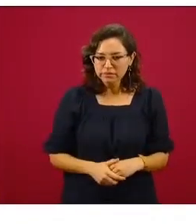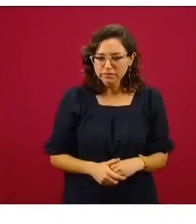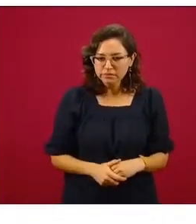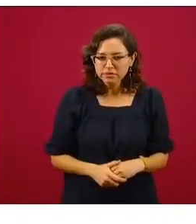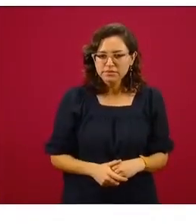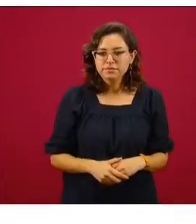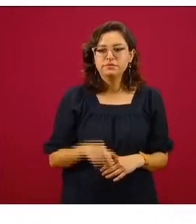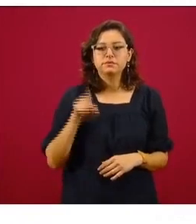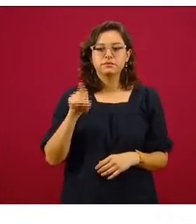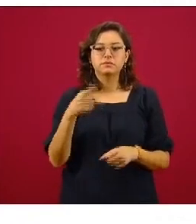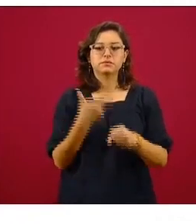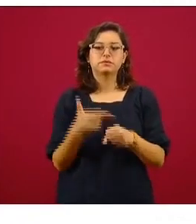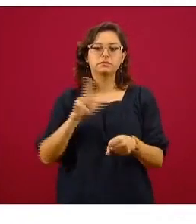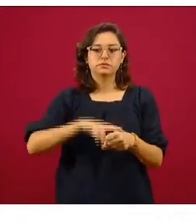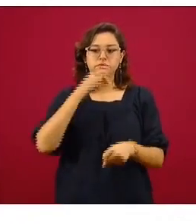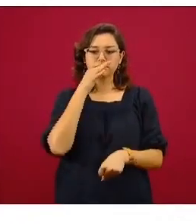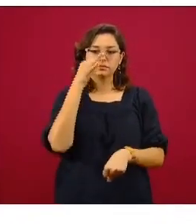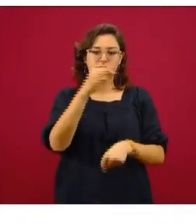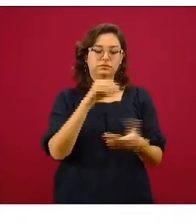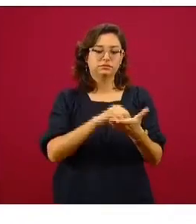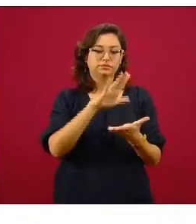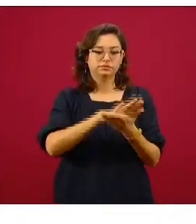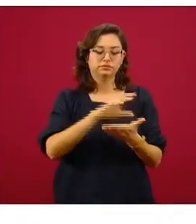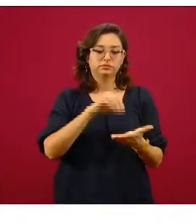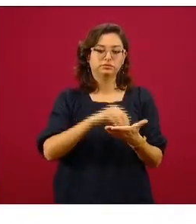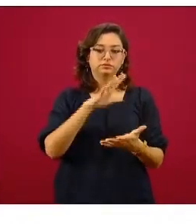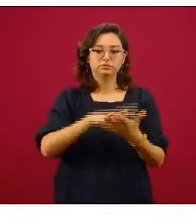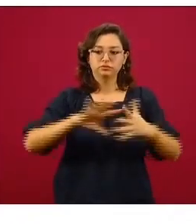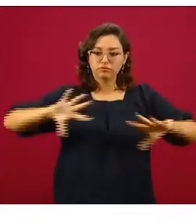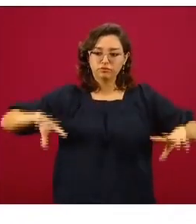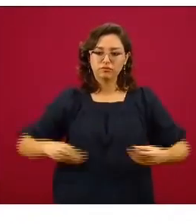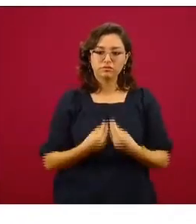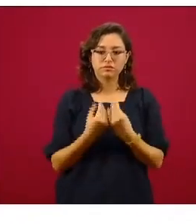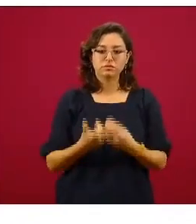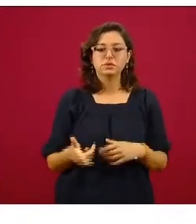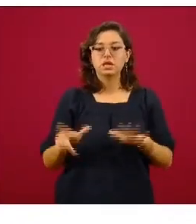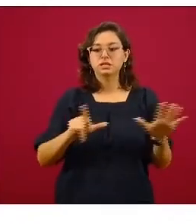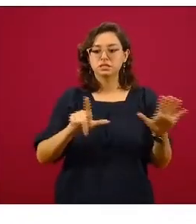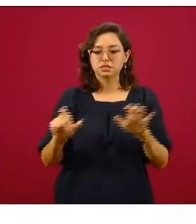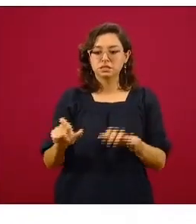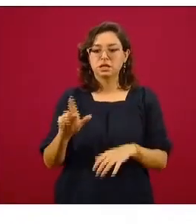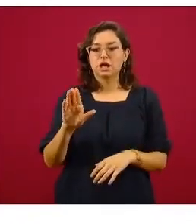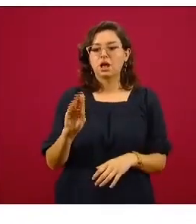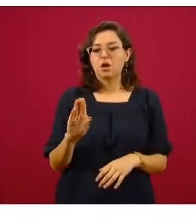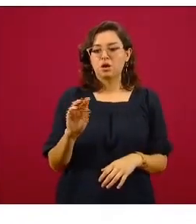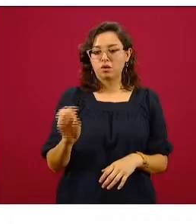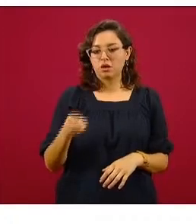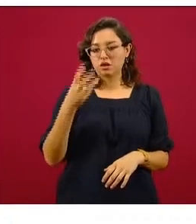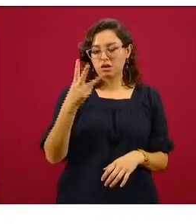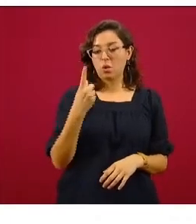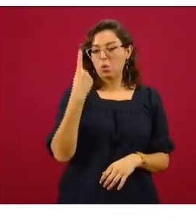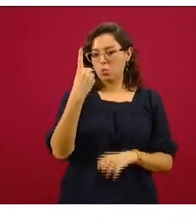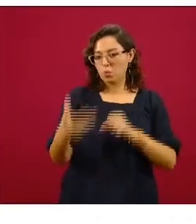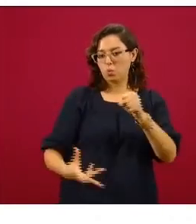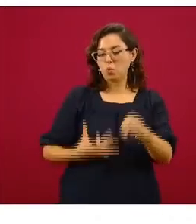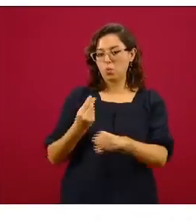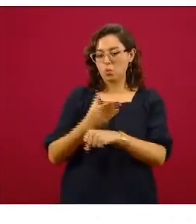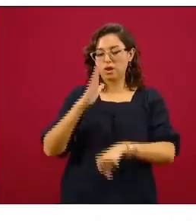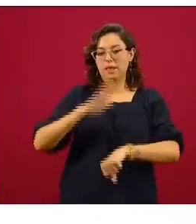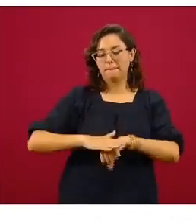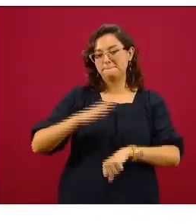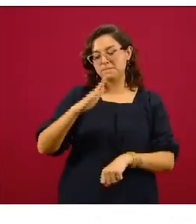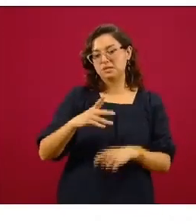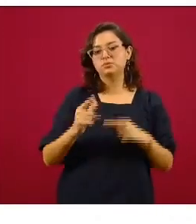notificantes, una unidad más se incrementa el día de hoy en relación a ayer, 793, y así vemos cómo continúa incrementándose la